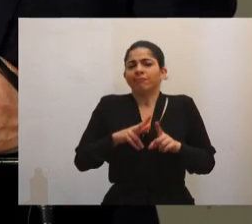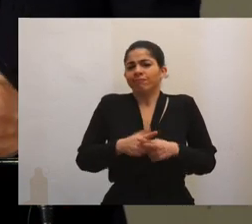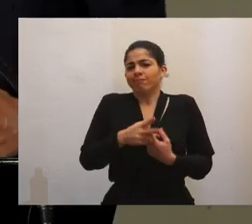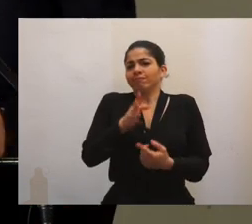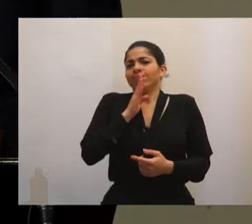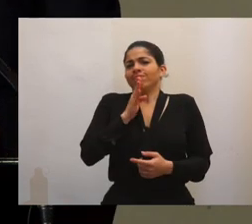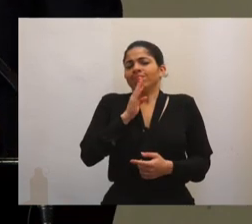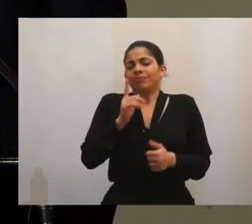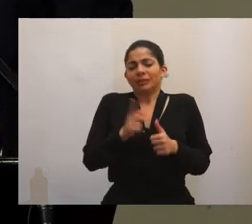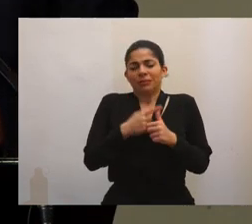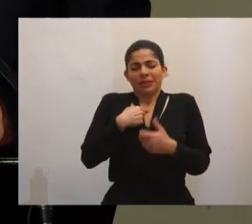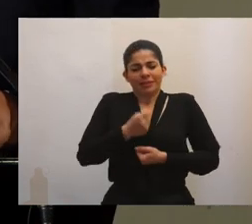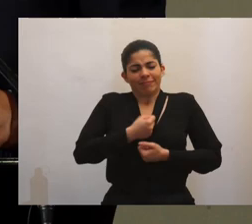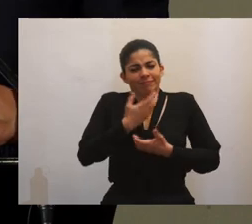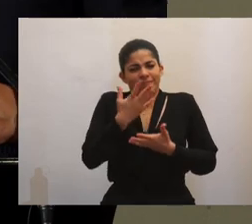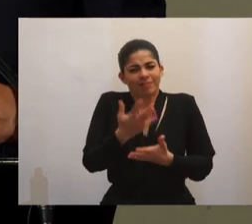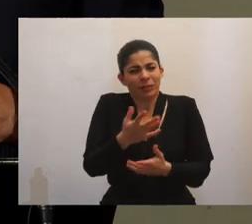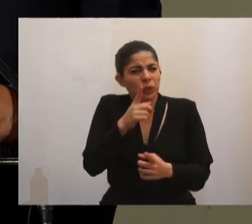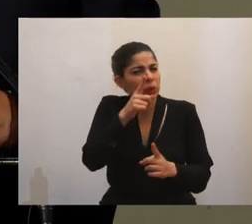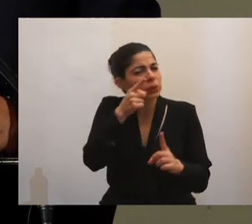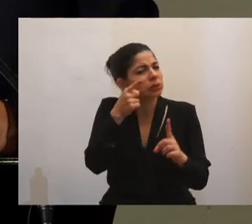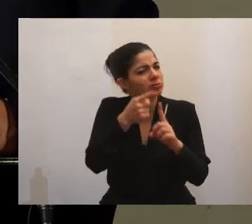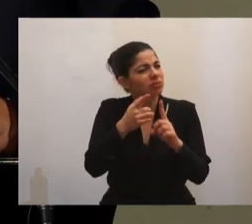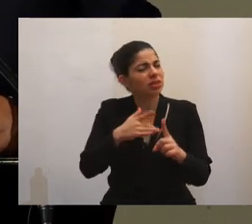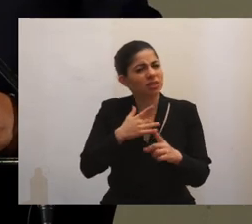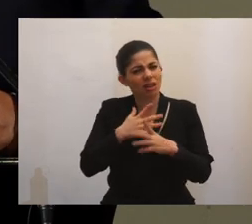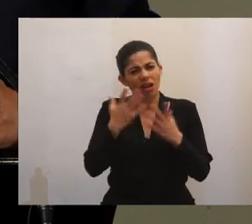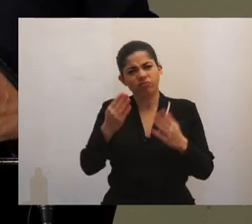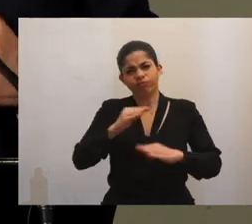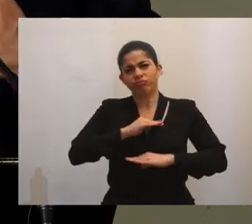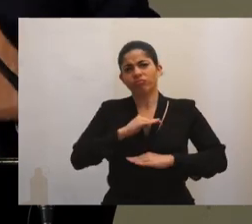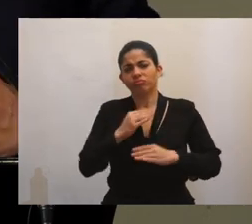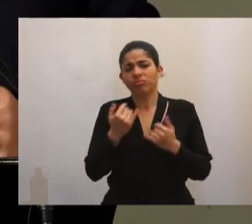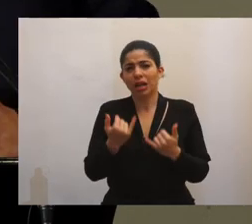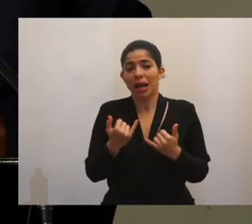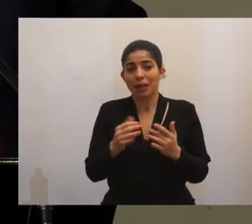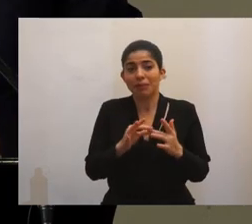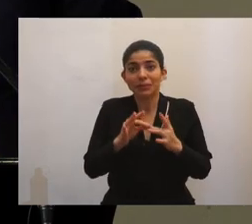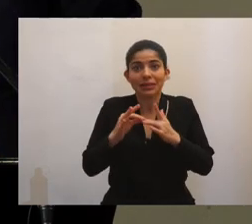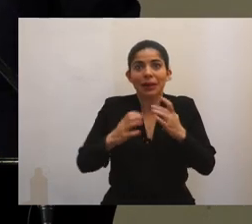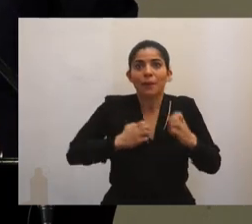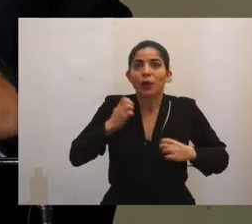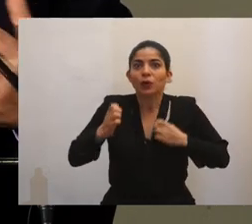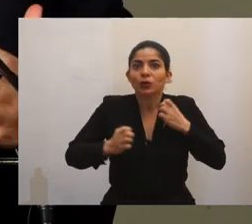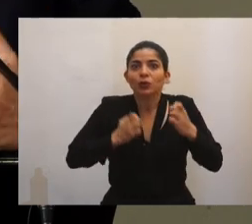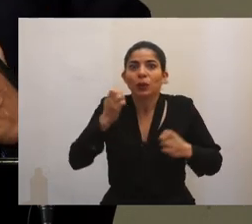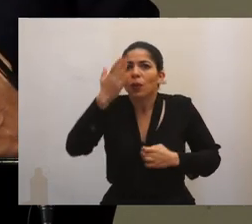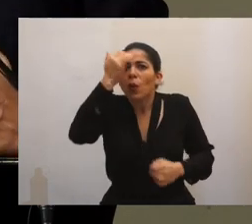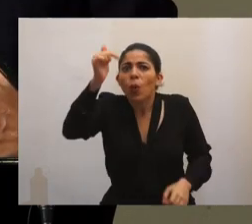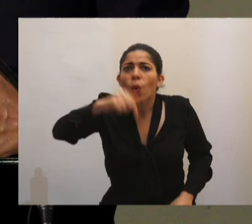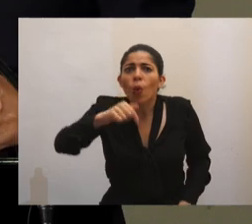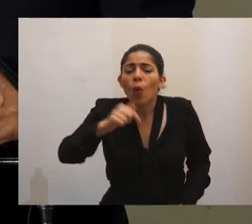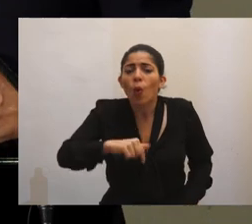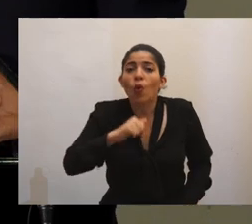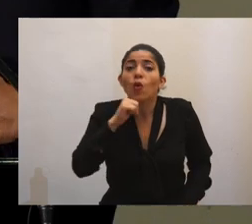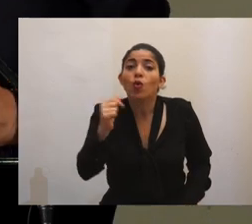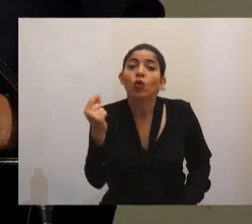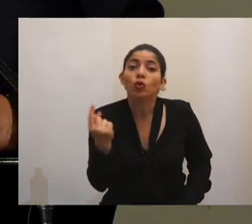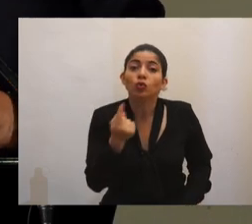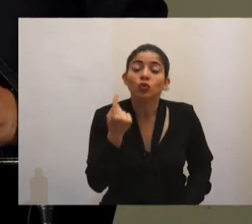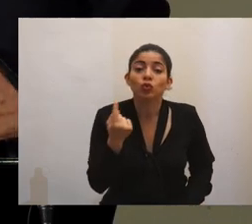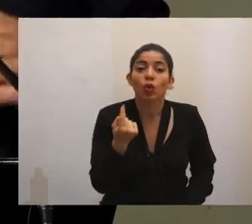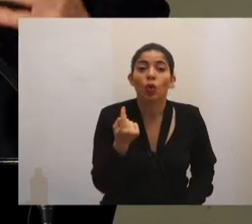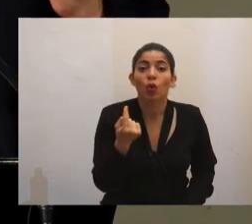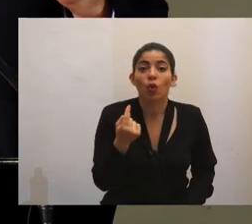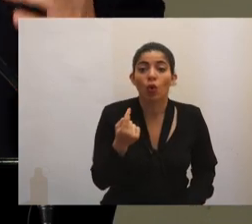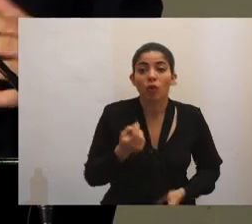palabras expresando una muy particular satisfacción. Estamos especialmente emocionados porque hoy día no solamente